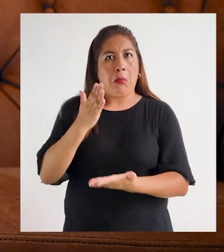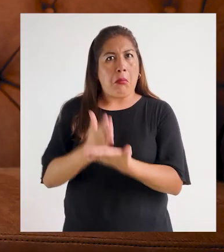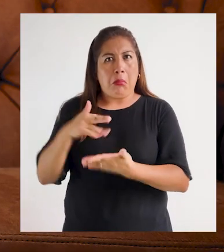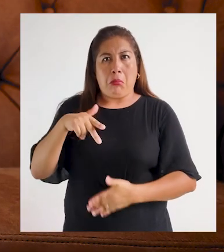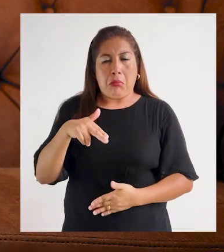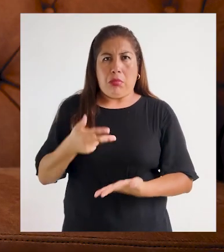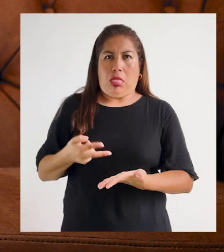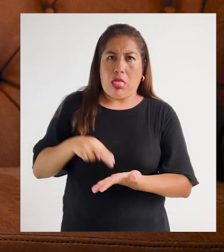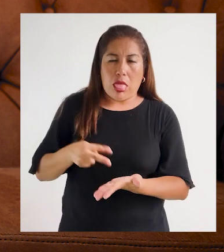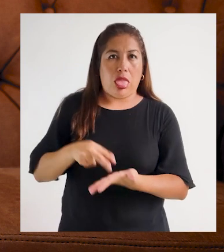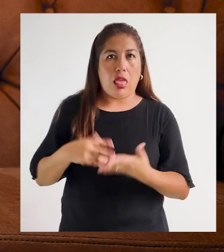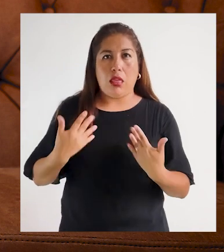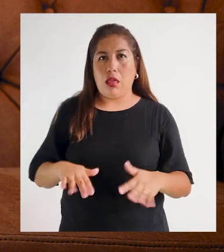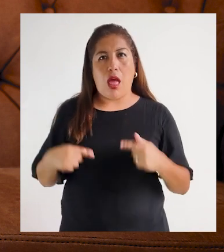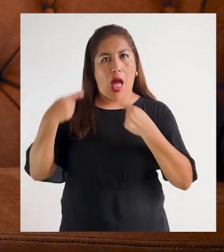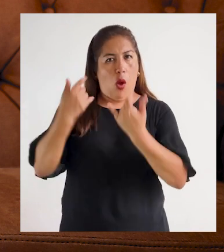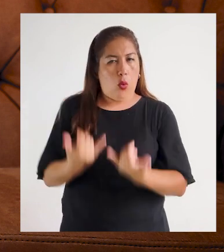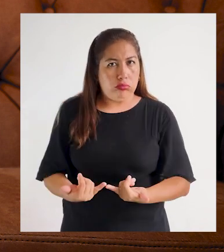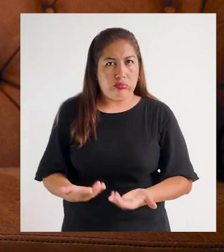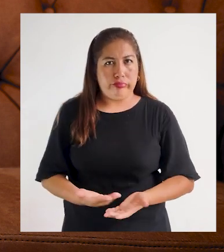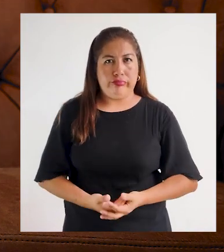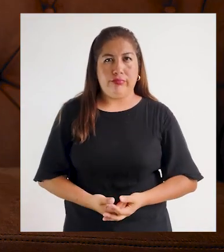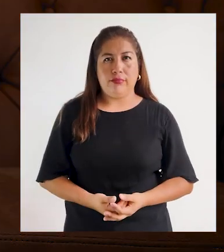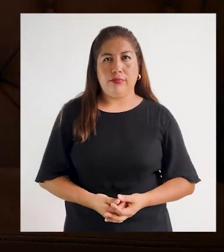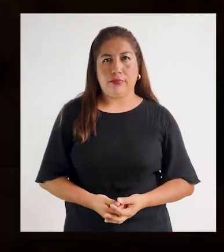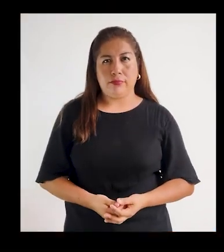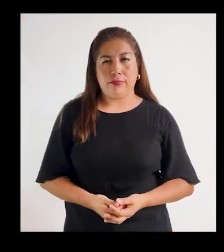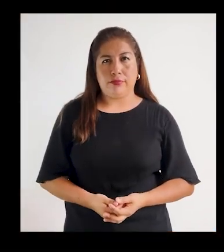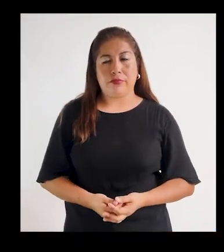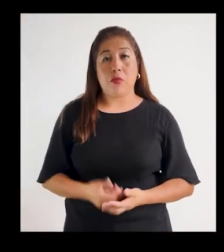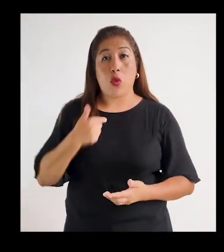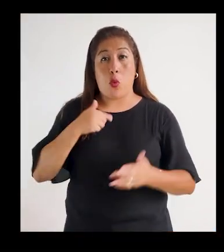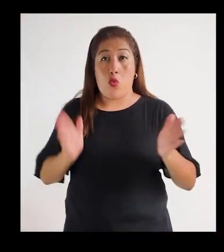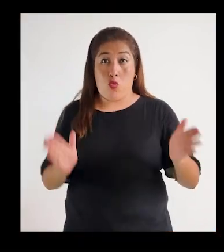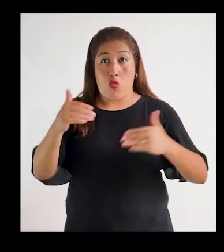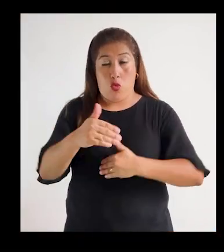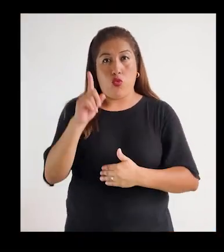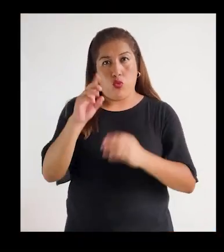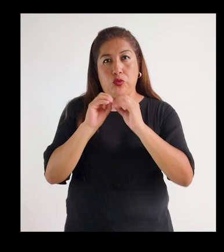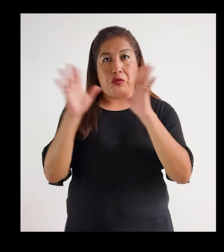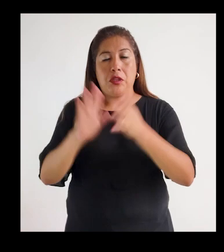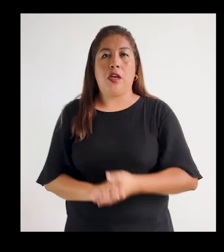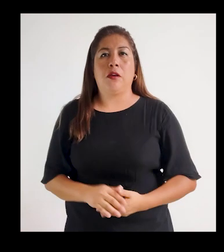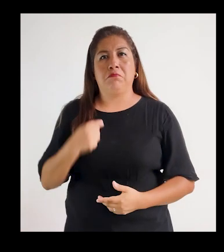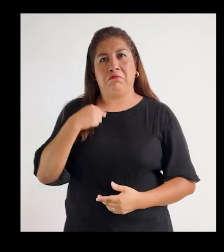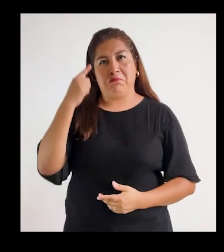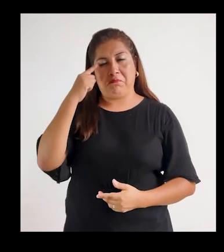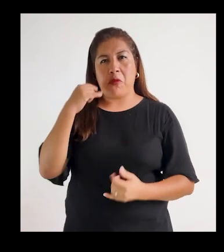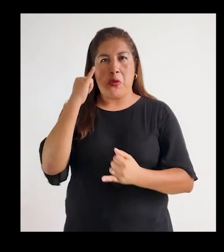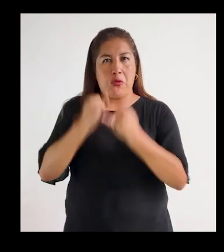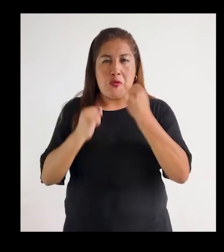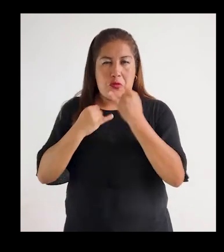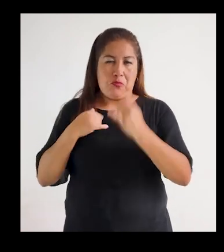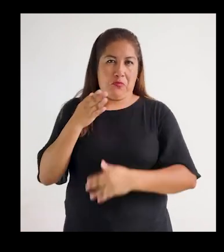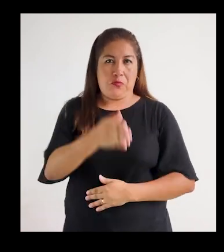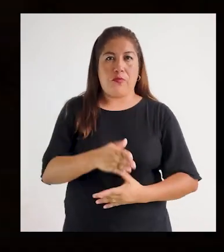dejé de caminar. No me pude parar hasta el día de hoy. Un día en mi cuarto yo dije, esta es la última vez que voy a llorar por